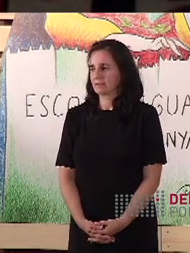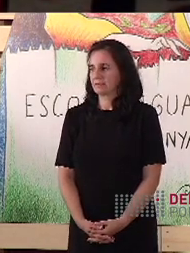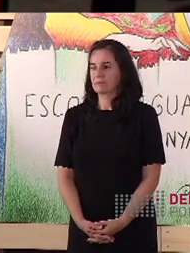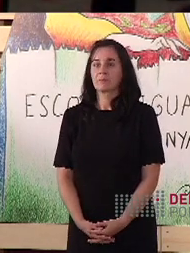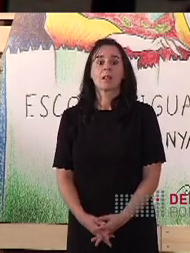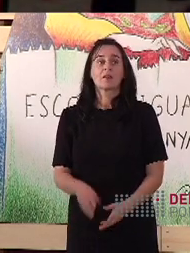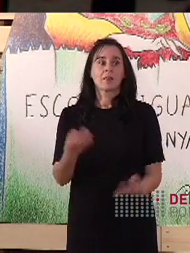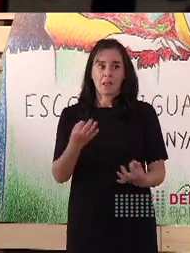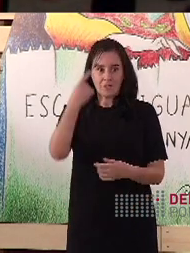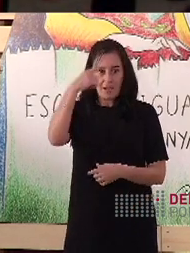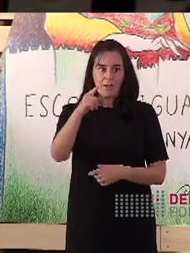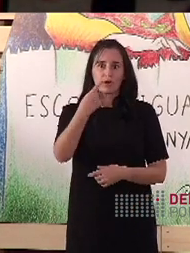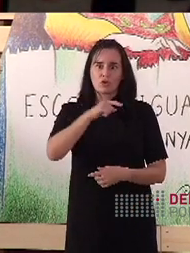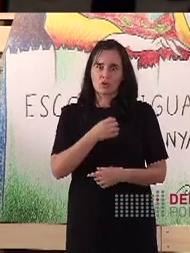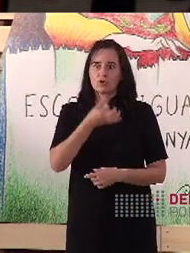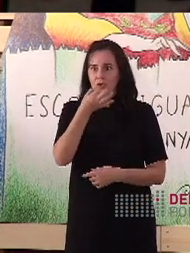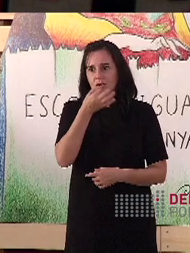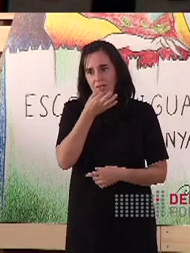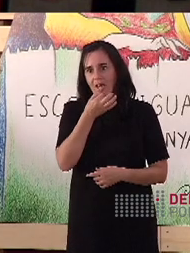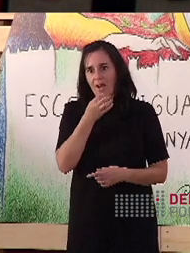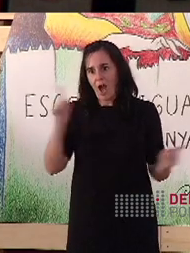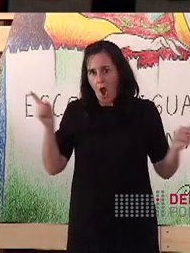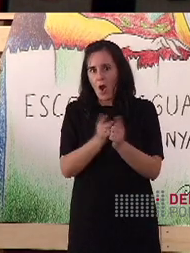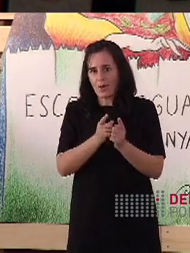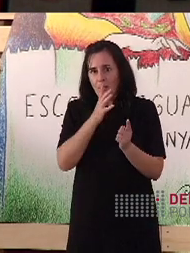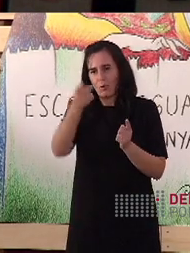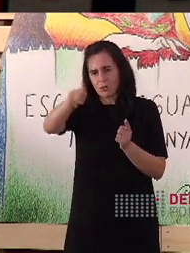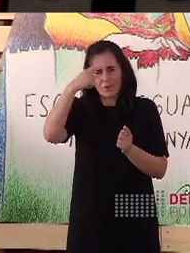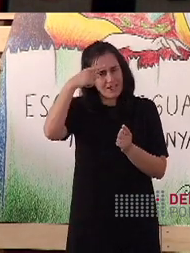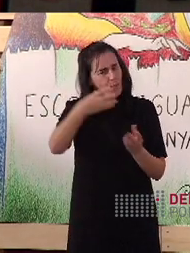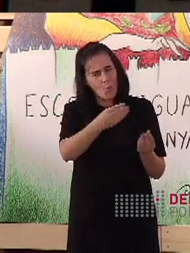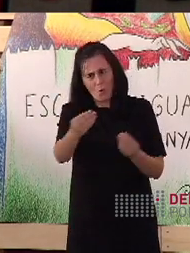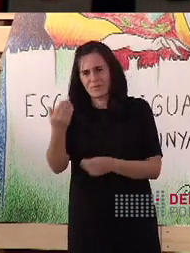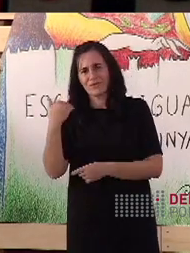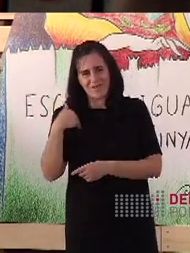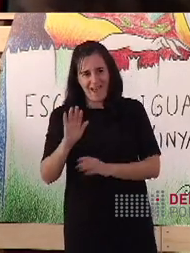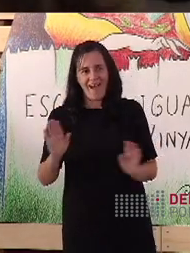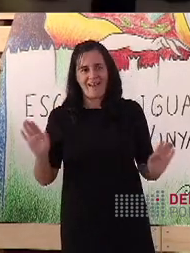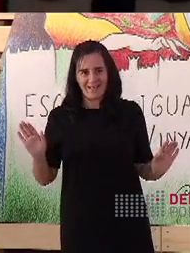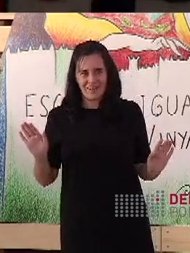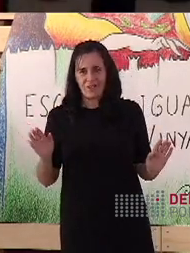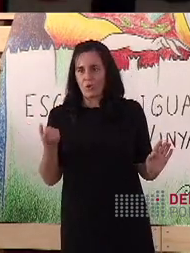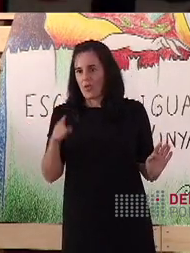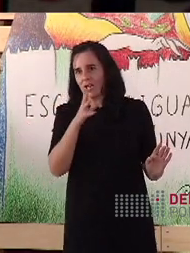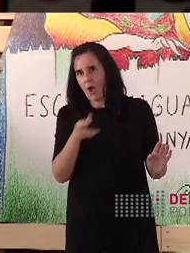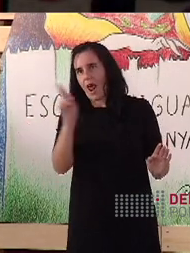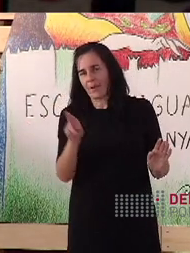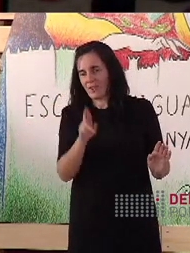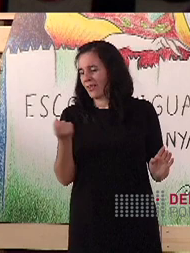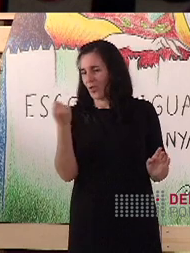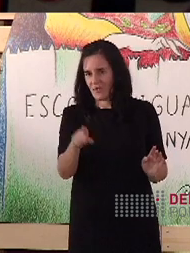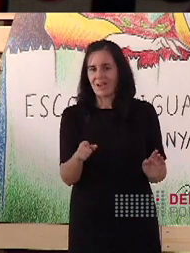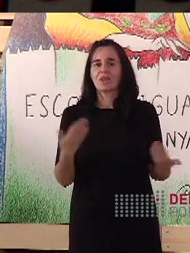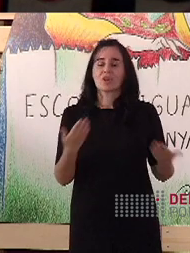Que sepáis que hemos hecho la charla mucho más pronto porque aquí sabéis mucho ya. Y no hace falta incidir, ¿eh? Así que